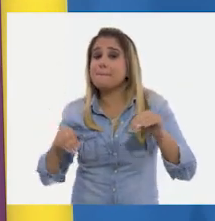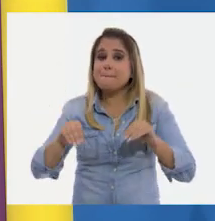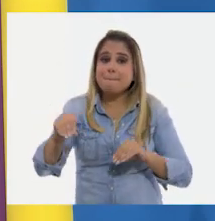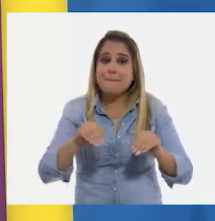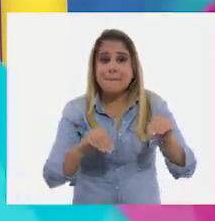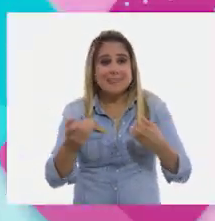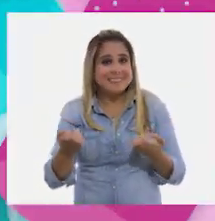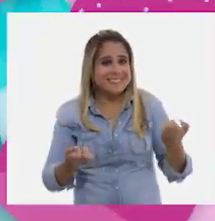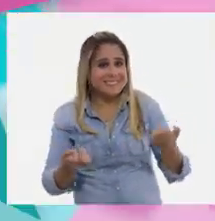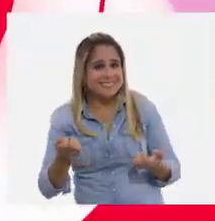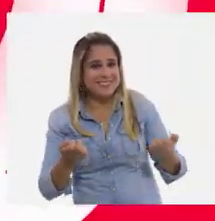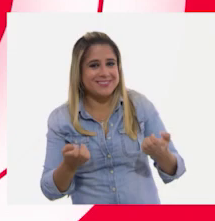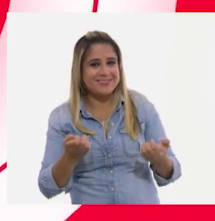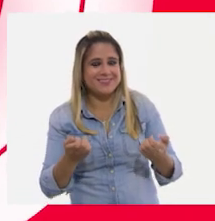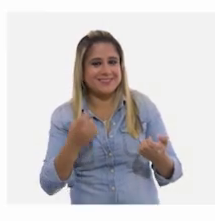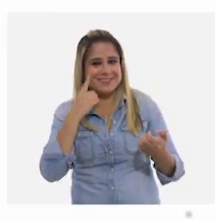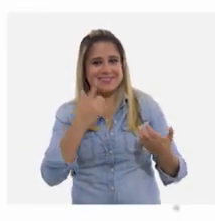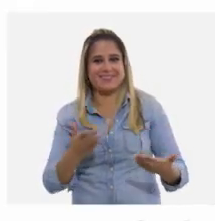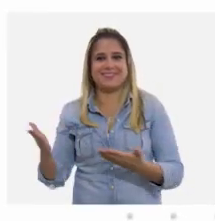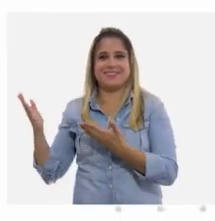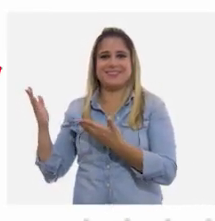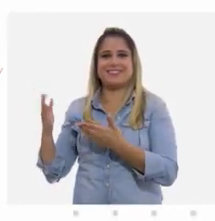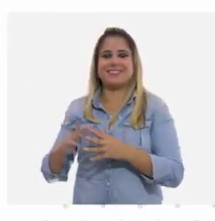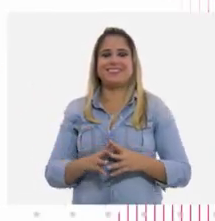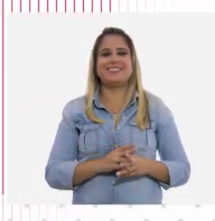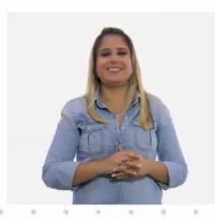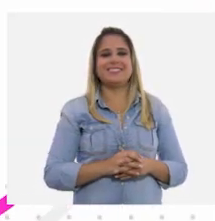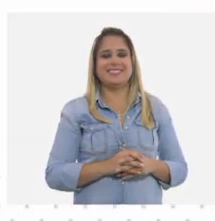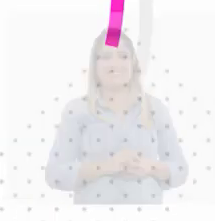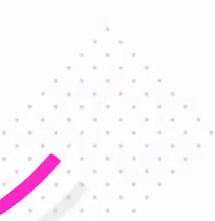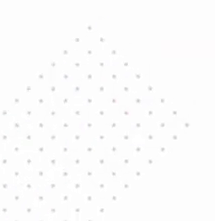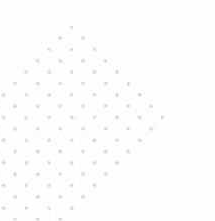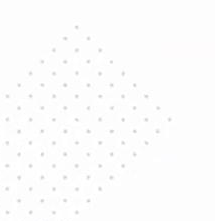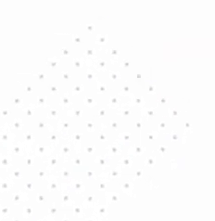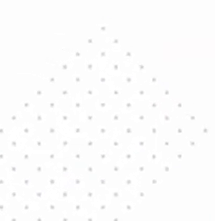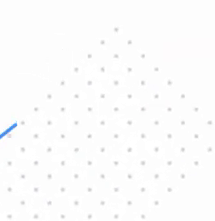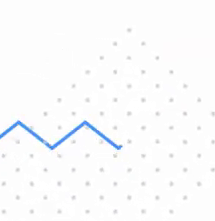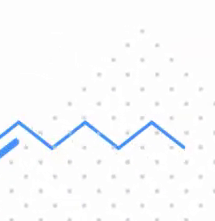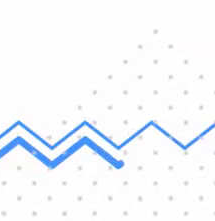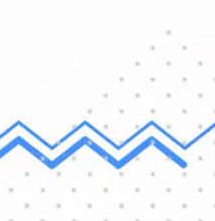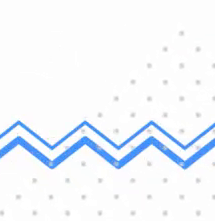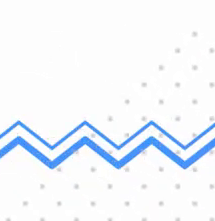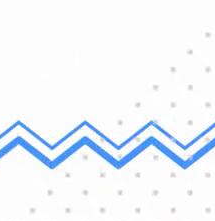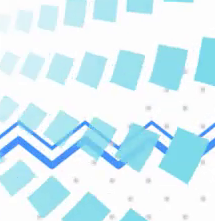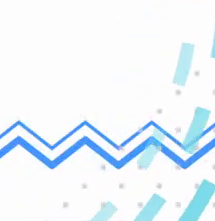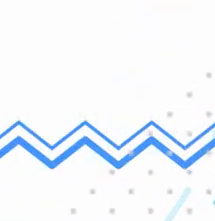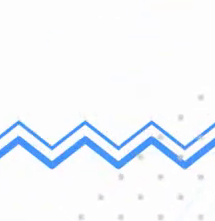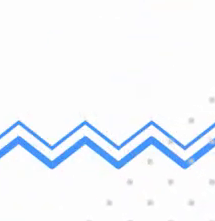movernos un poco.